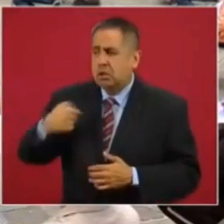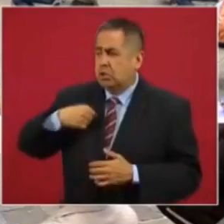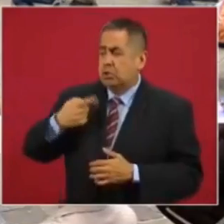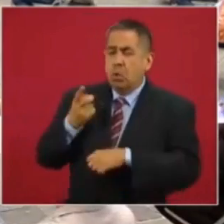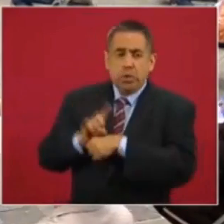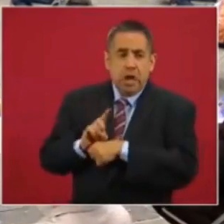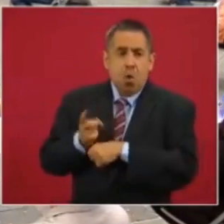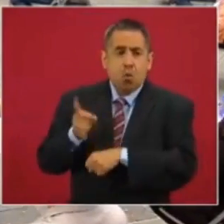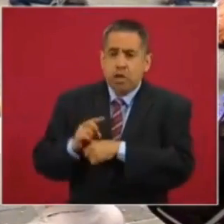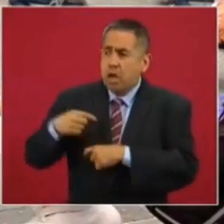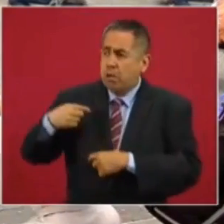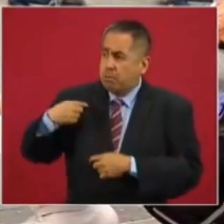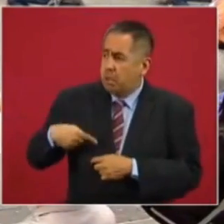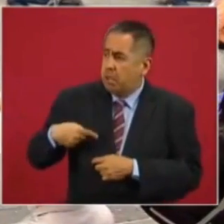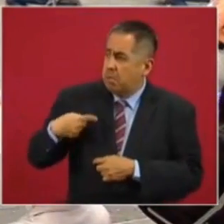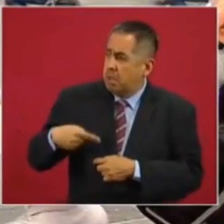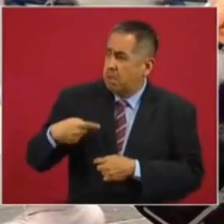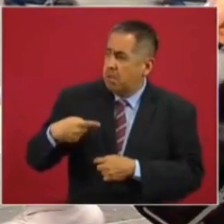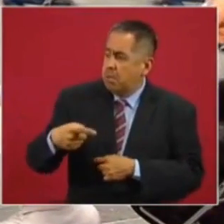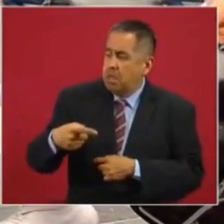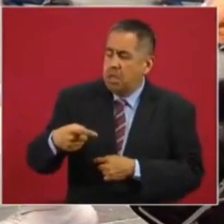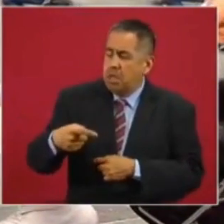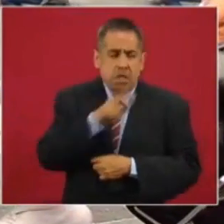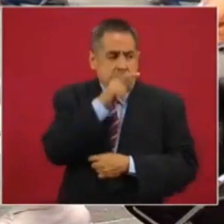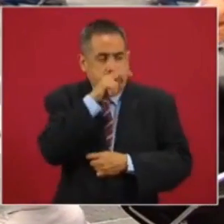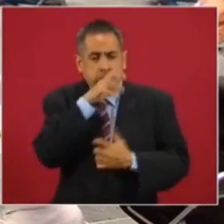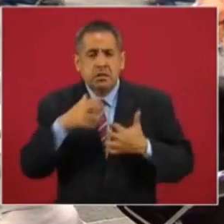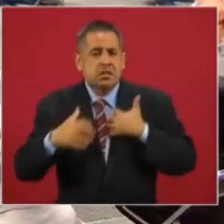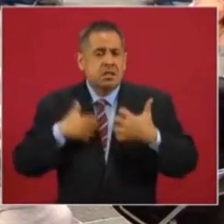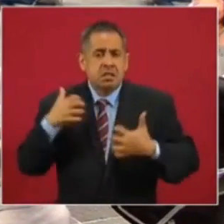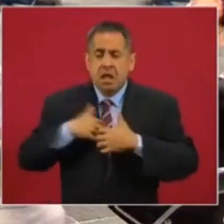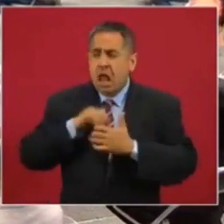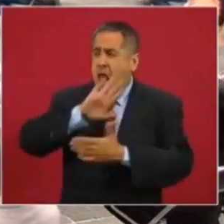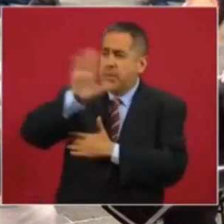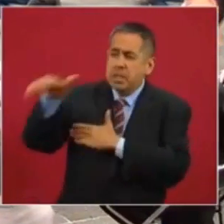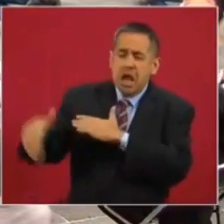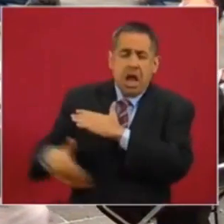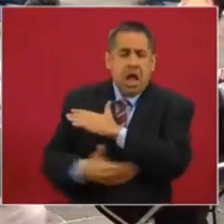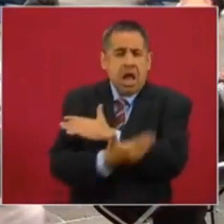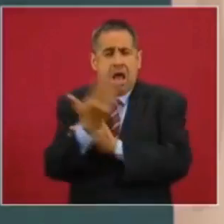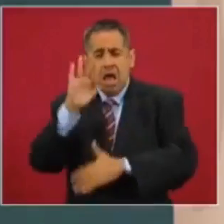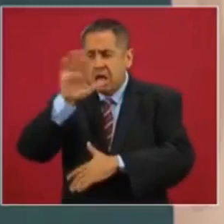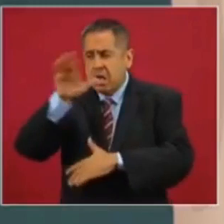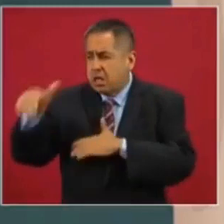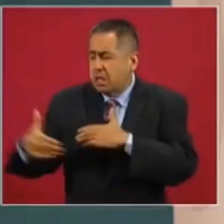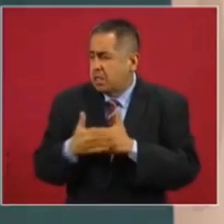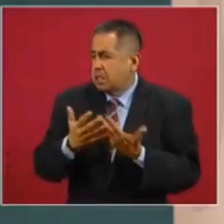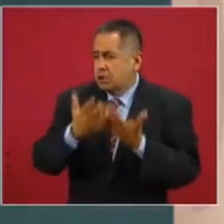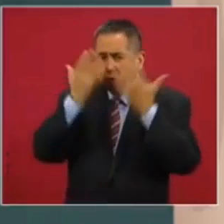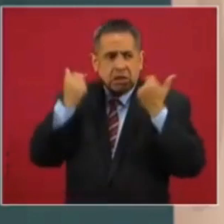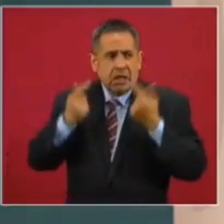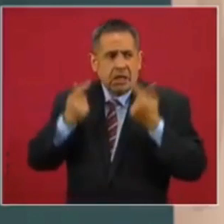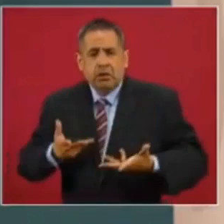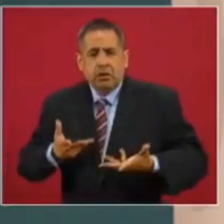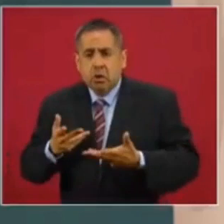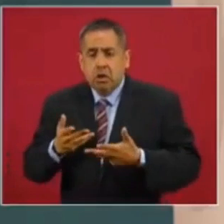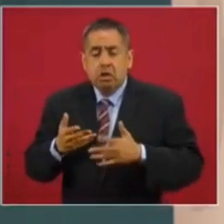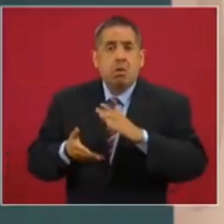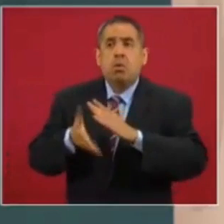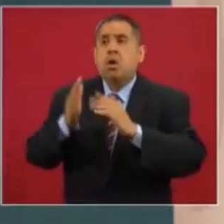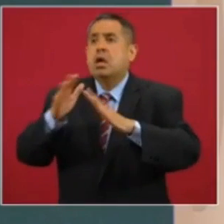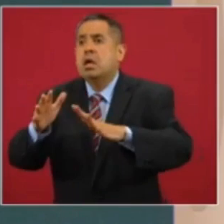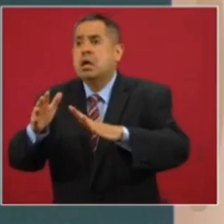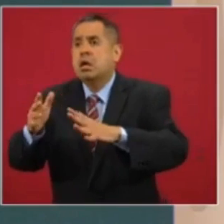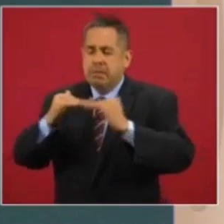que nos desespera llega a día y noche y no sabemos nada salimos y regresamos a las casas con las manos